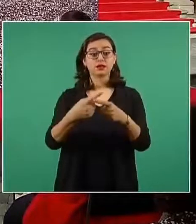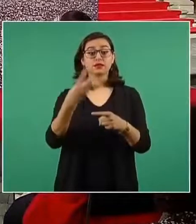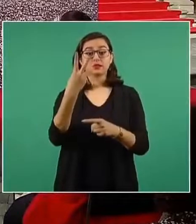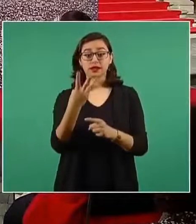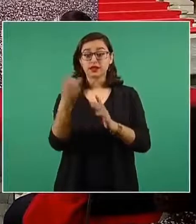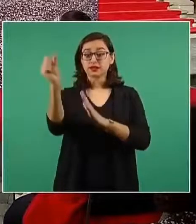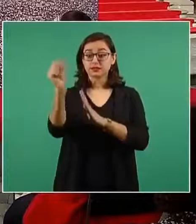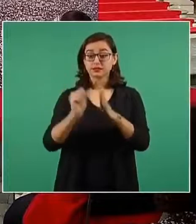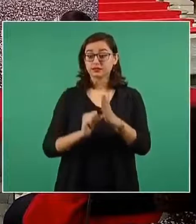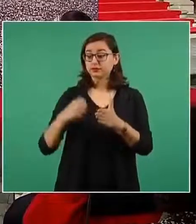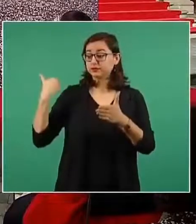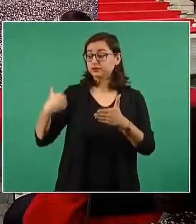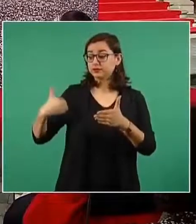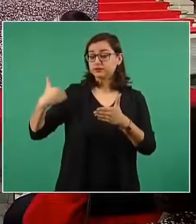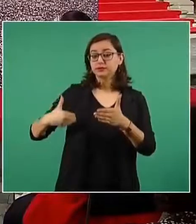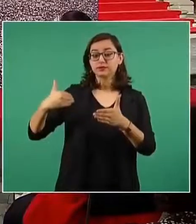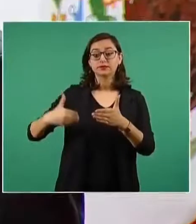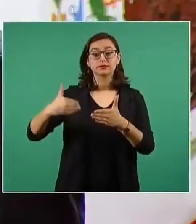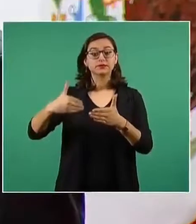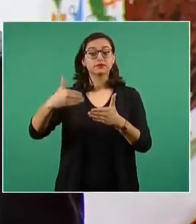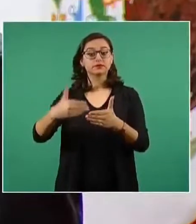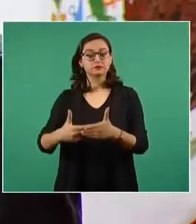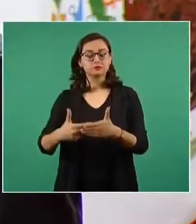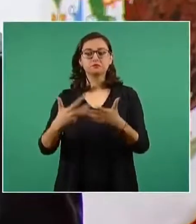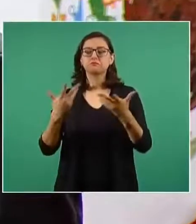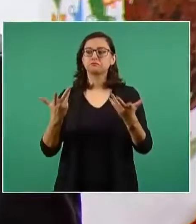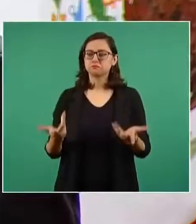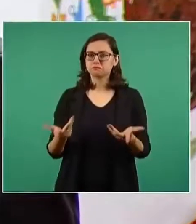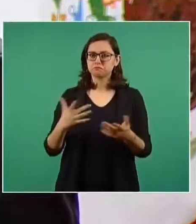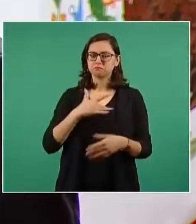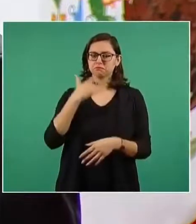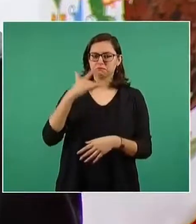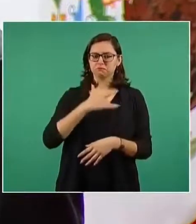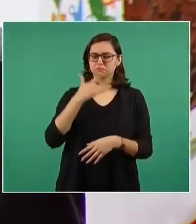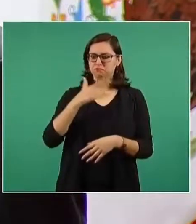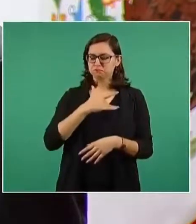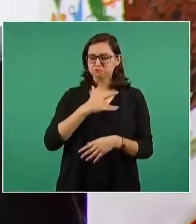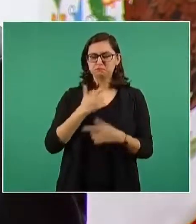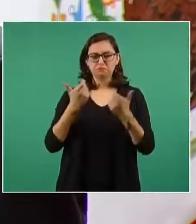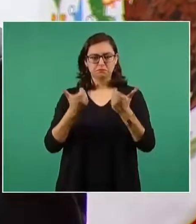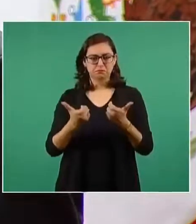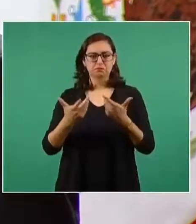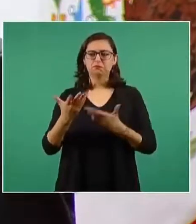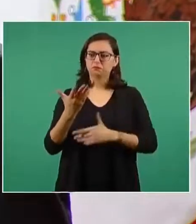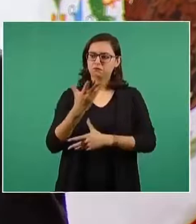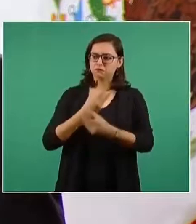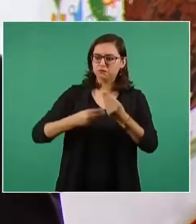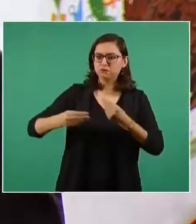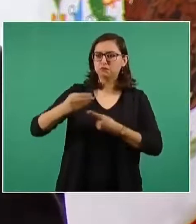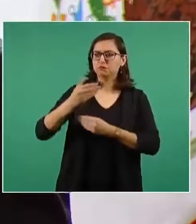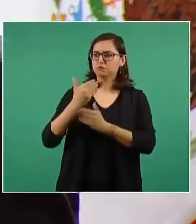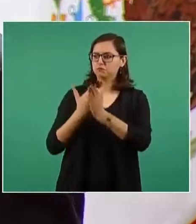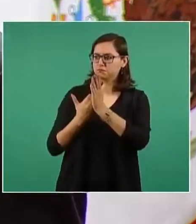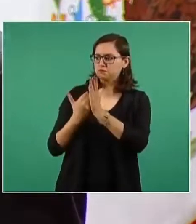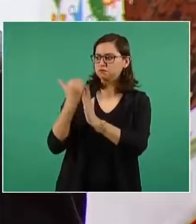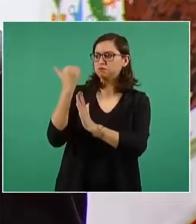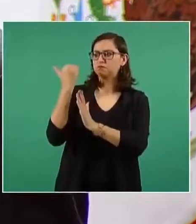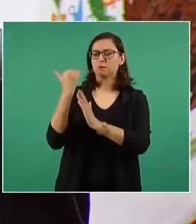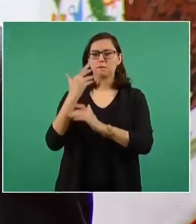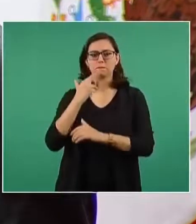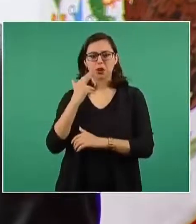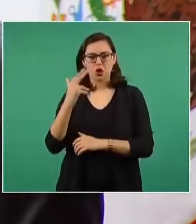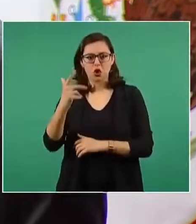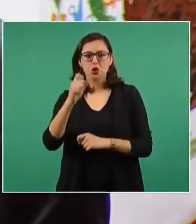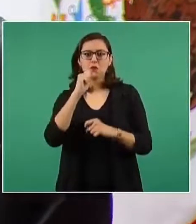pasar obstáculos como los del 2006, donde le pusieron todos los obstáculos posibles. Quizá